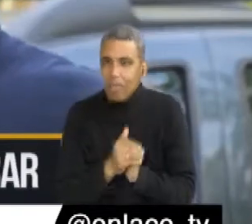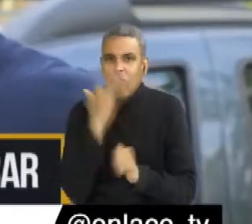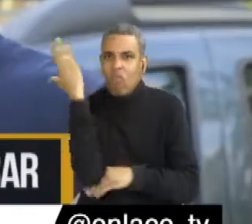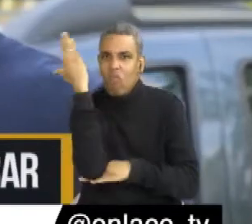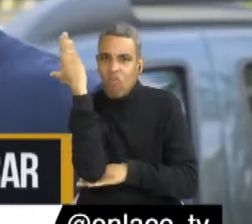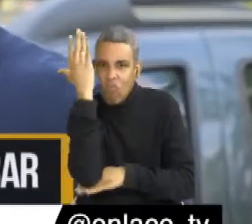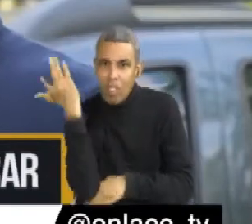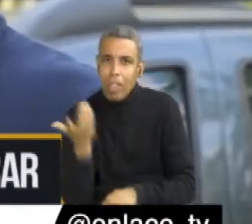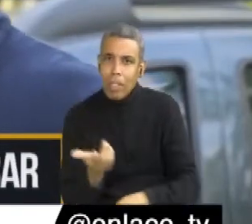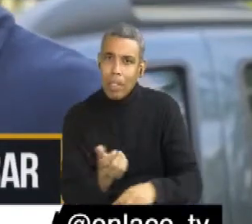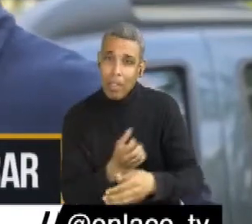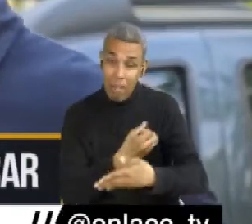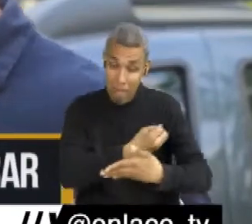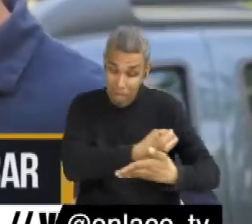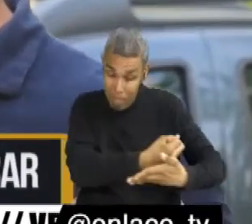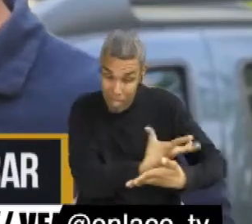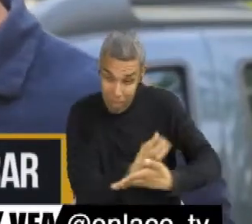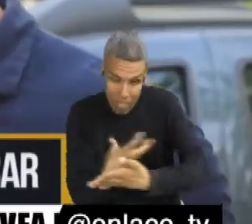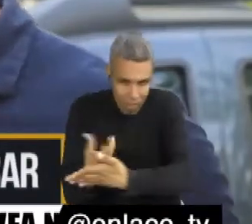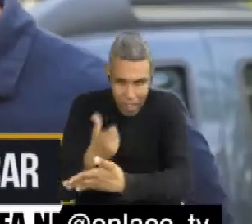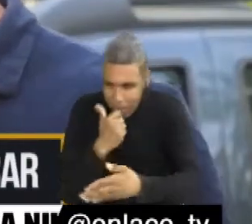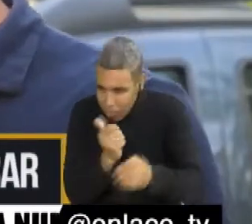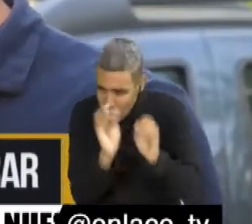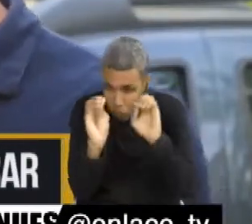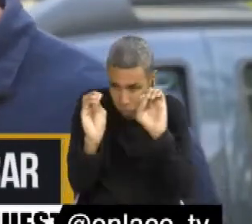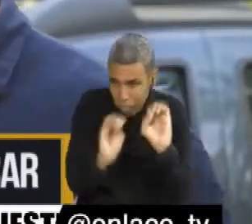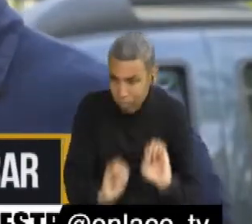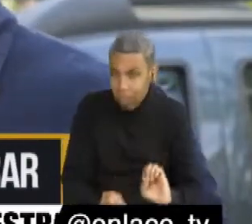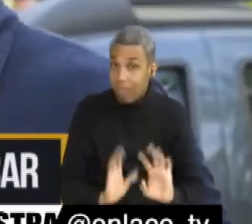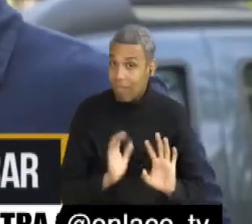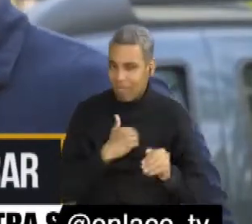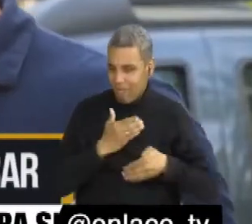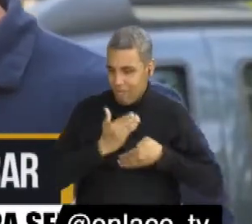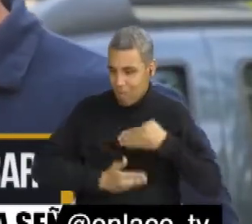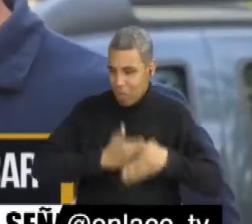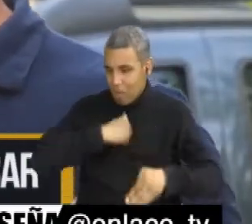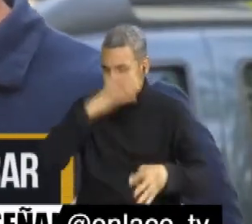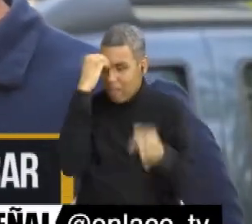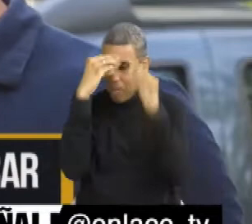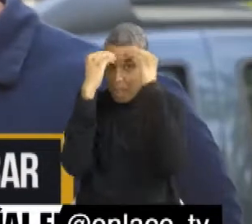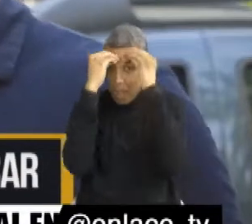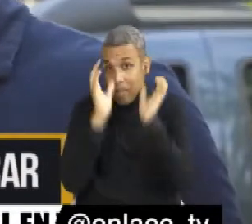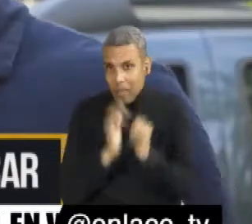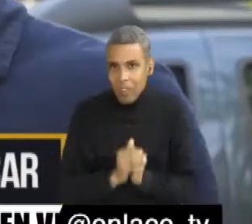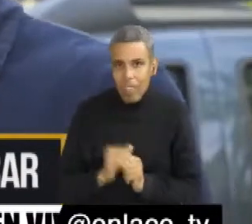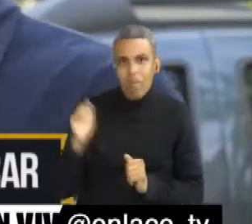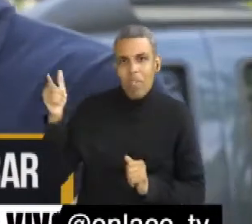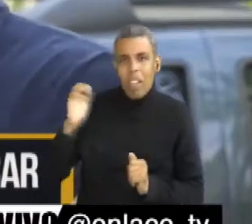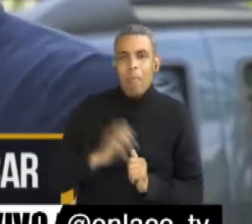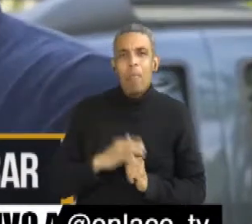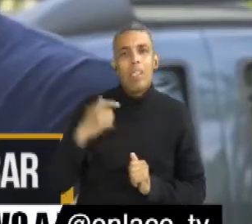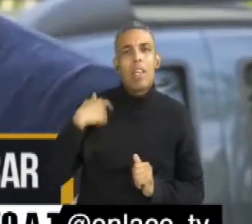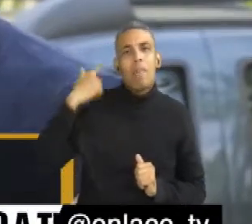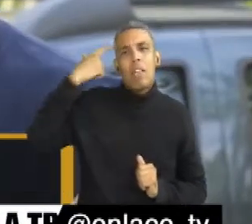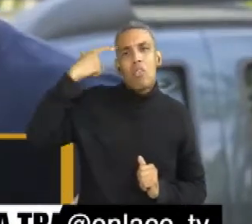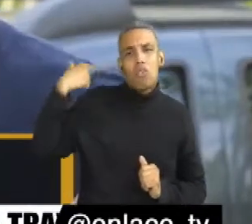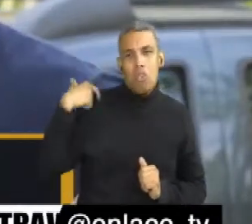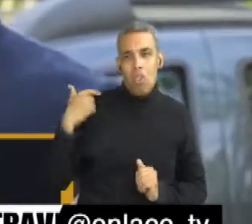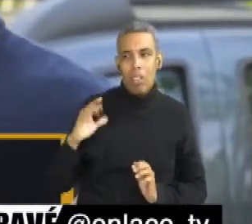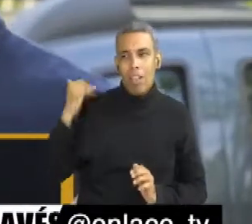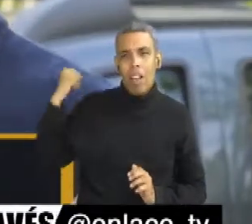mi inglés. Yo quería irme a Estados Unidos, pero al final me terminé quedando en Londres. Quería trabajar originalmente en